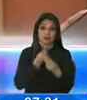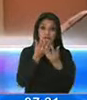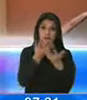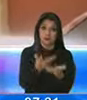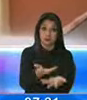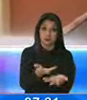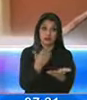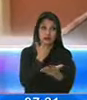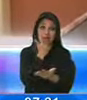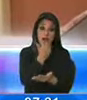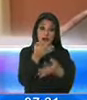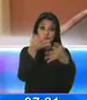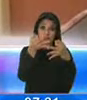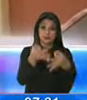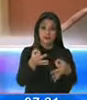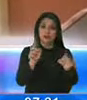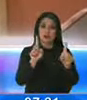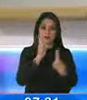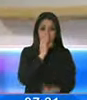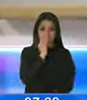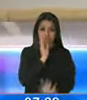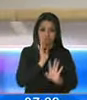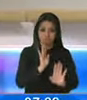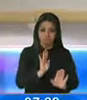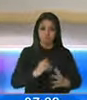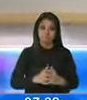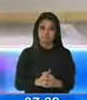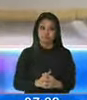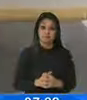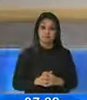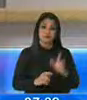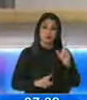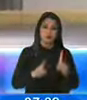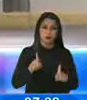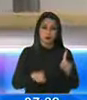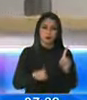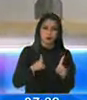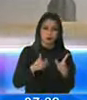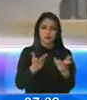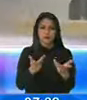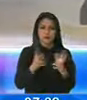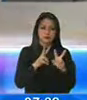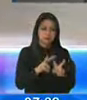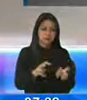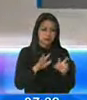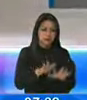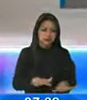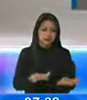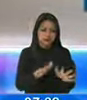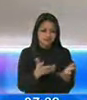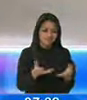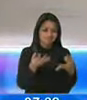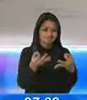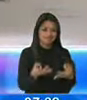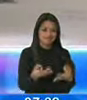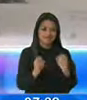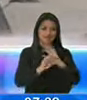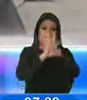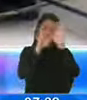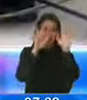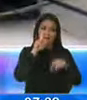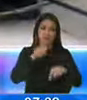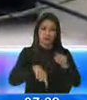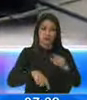información ya oficial en vista de que tiene algunos insumos que no nos permiten tener claro el